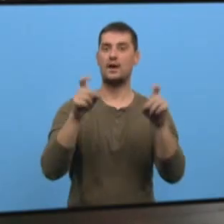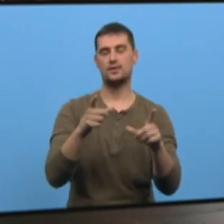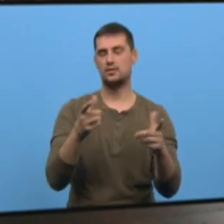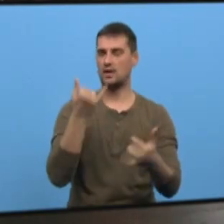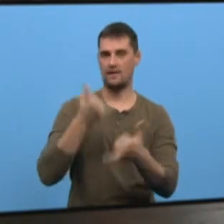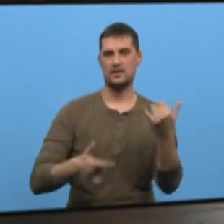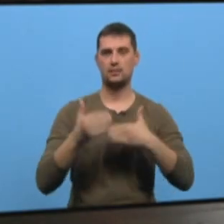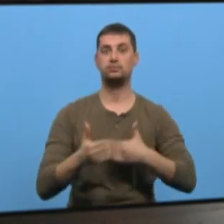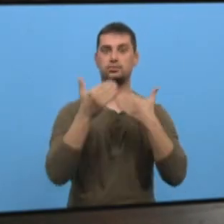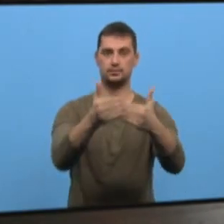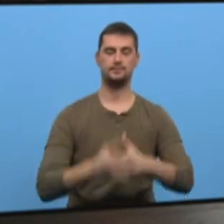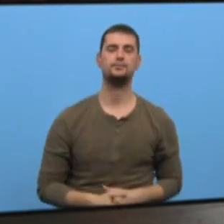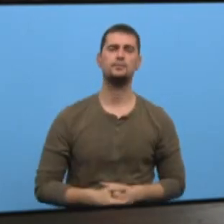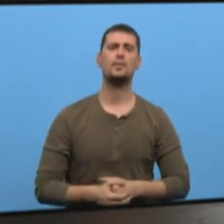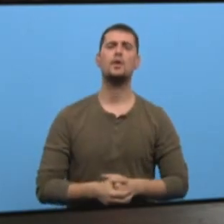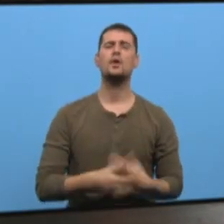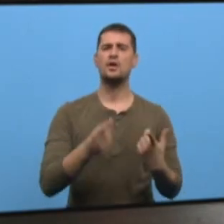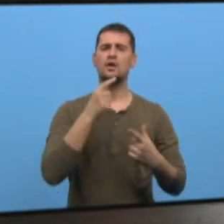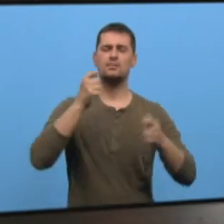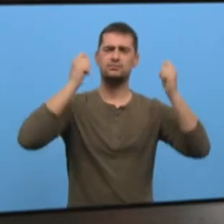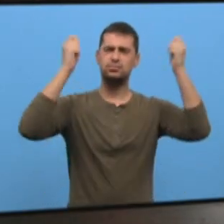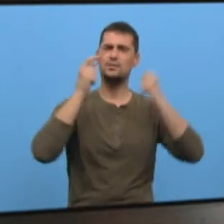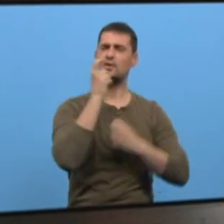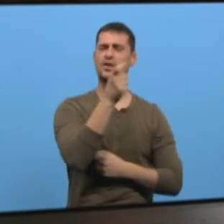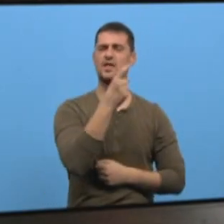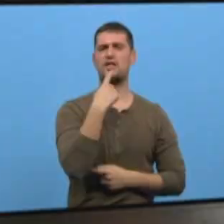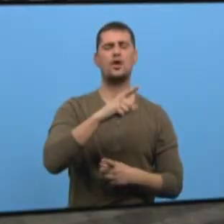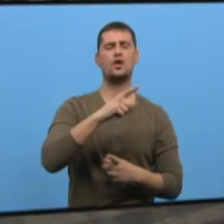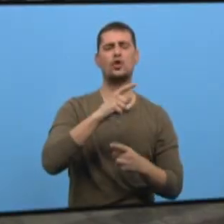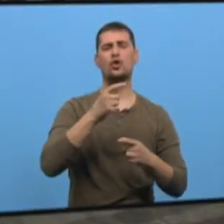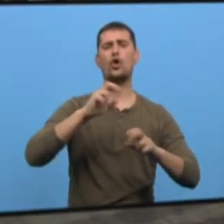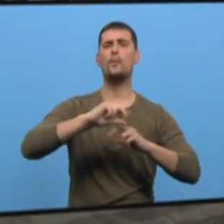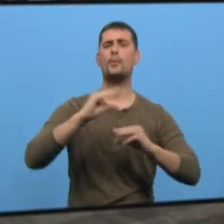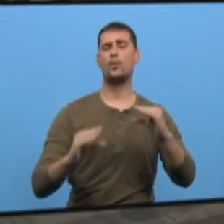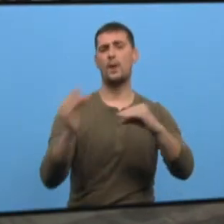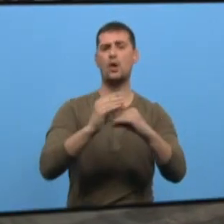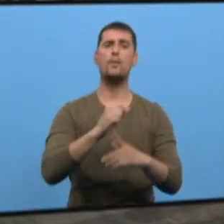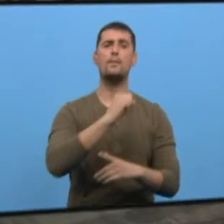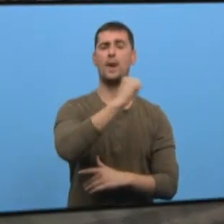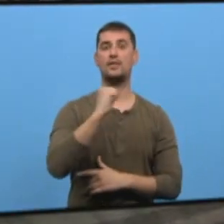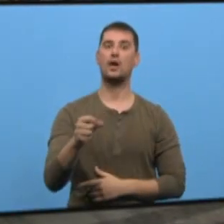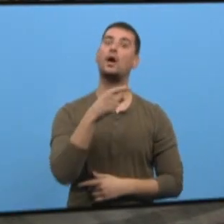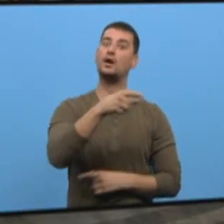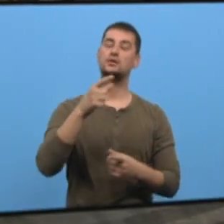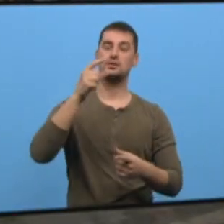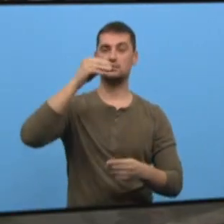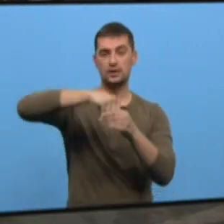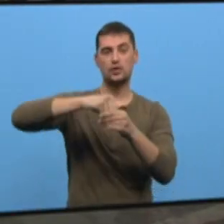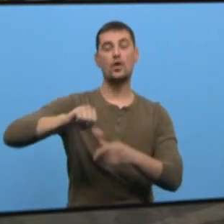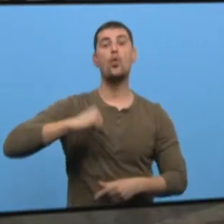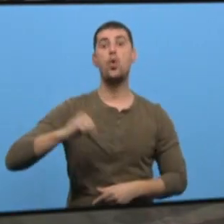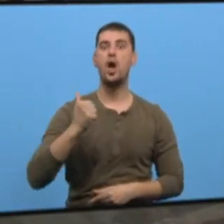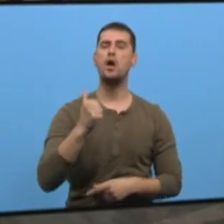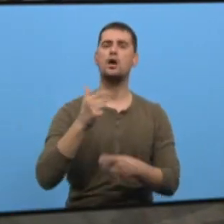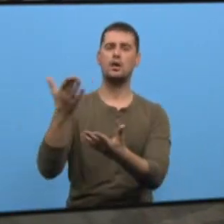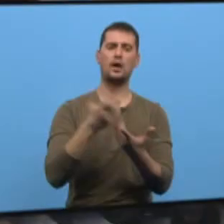permiti colao vestíbulo DEA una vez má escenario protesta contra cago farmacéutico nos